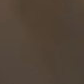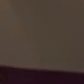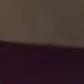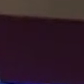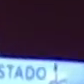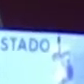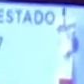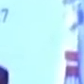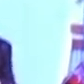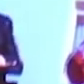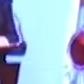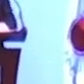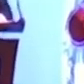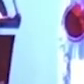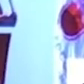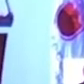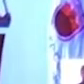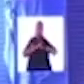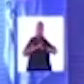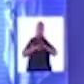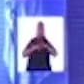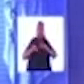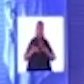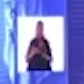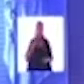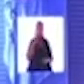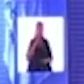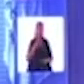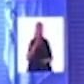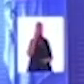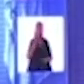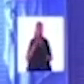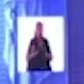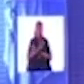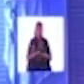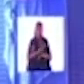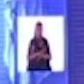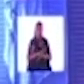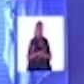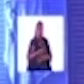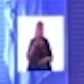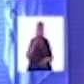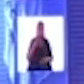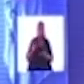generaron una derrama de más de 600 millones de pesos. La transición que iniciamos desde